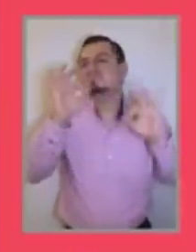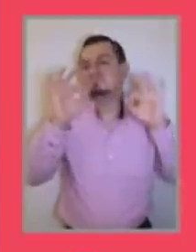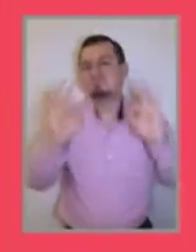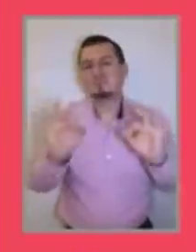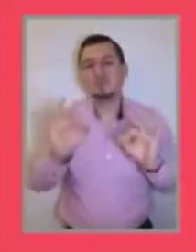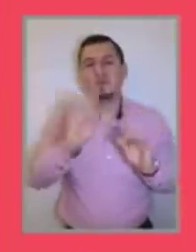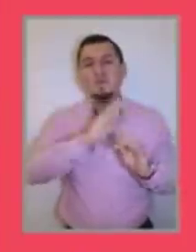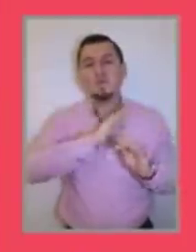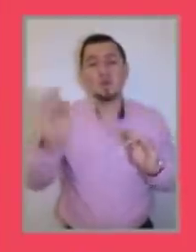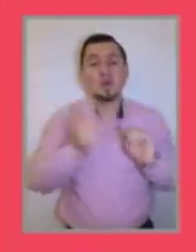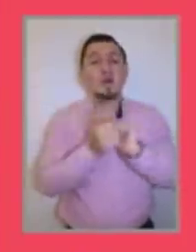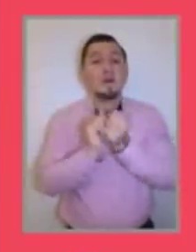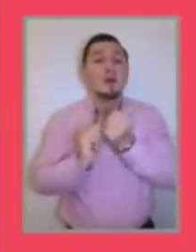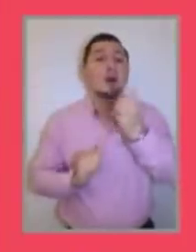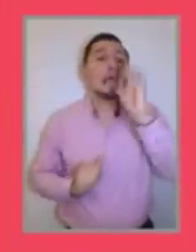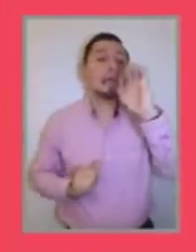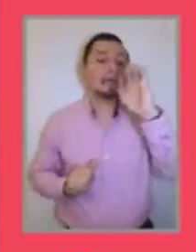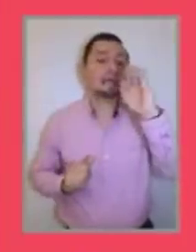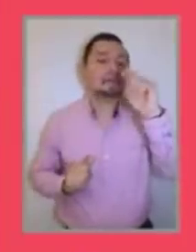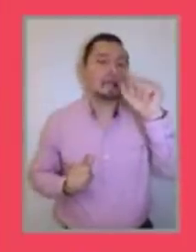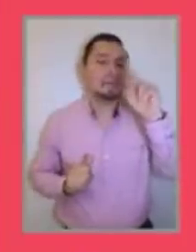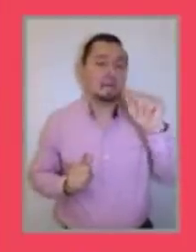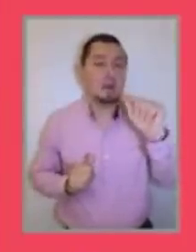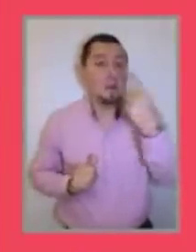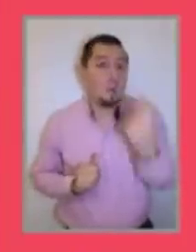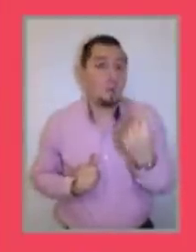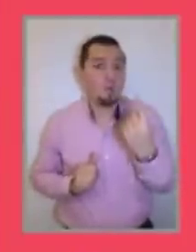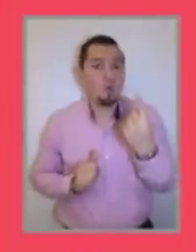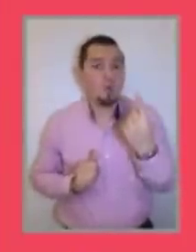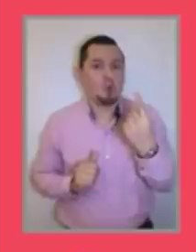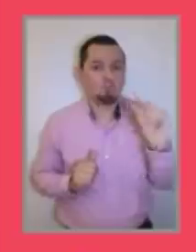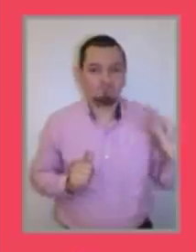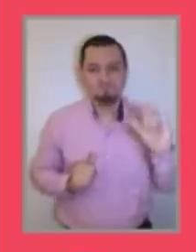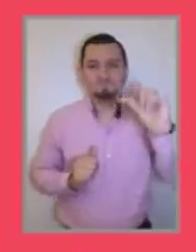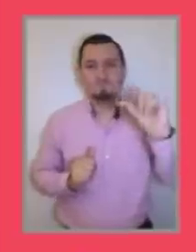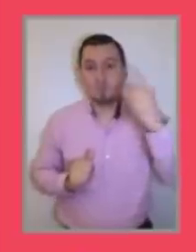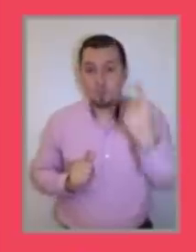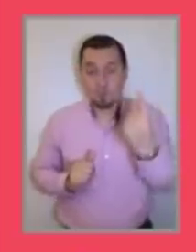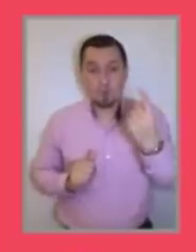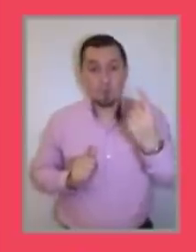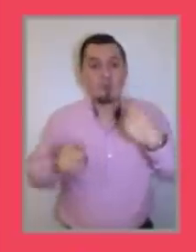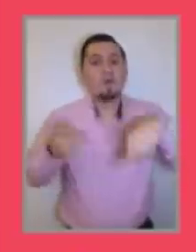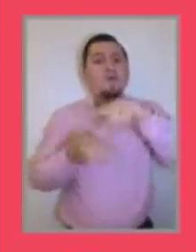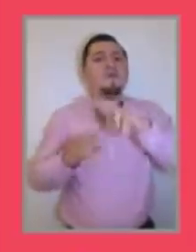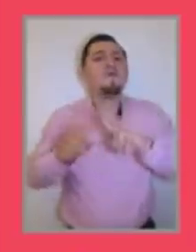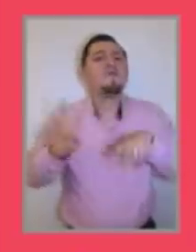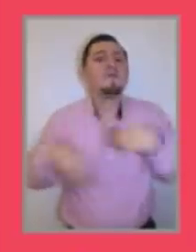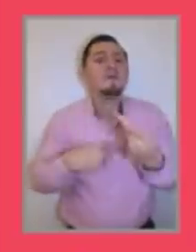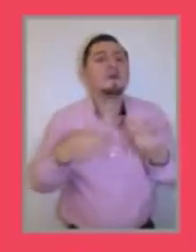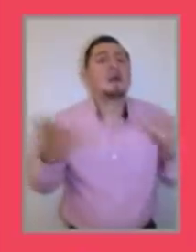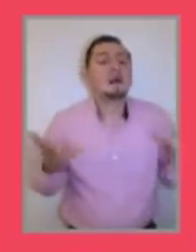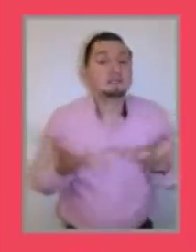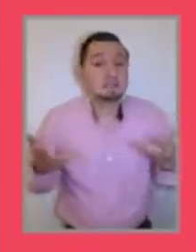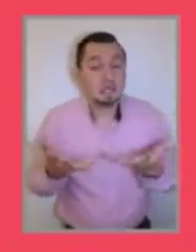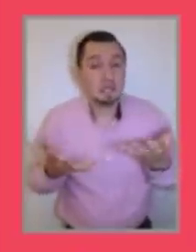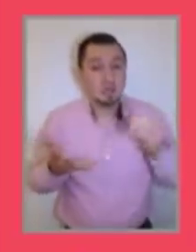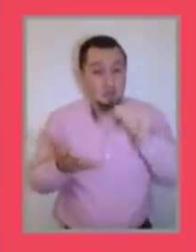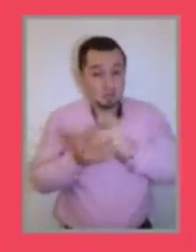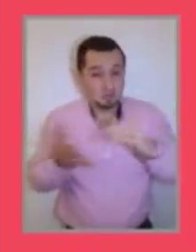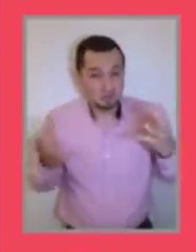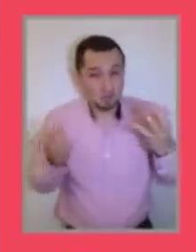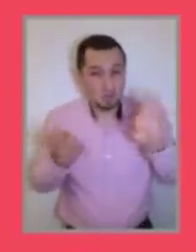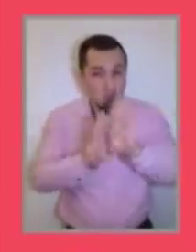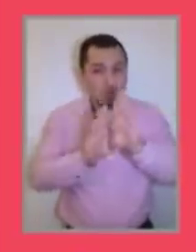establecer la etapa 1, la que está en la actualidad vigente, en la que hay una actividad